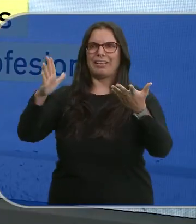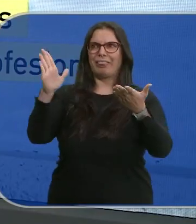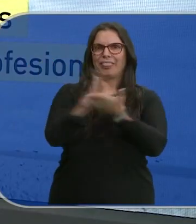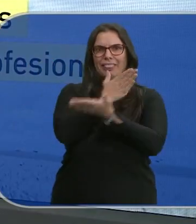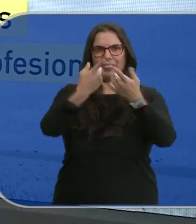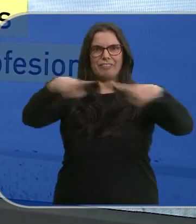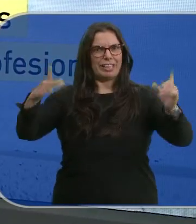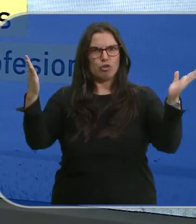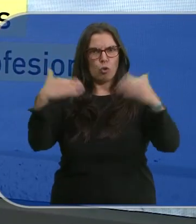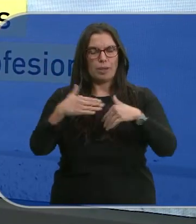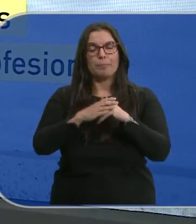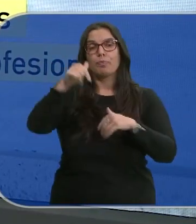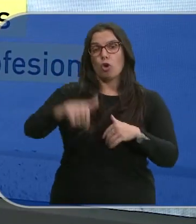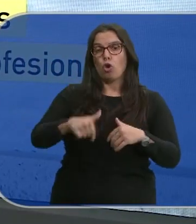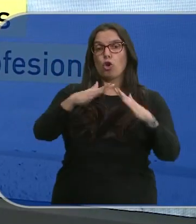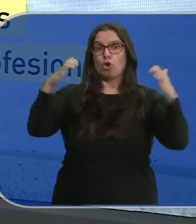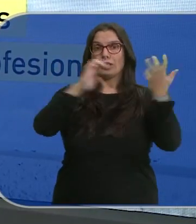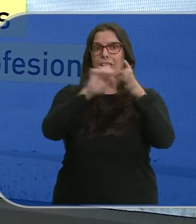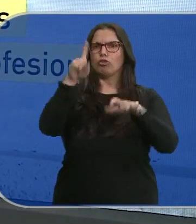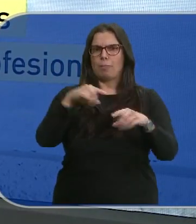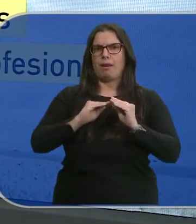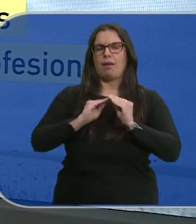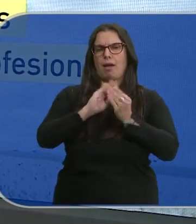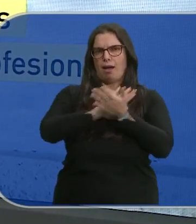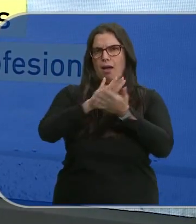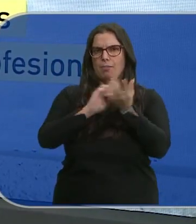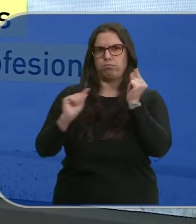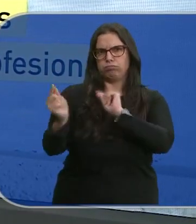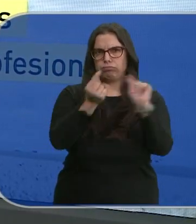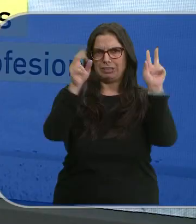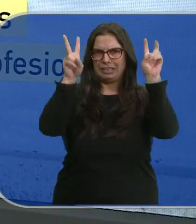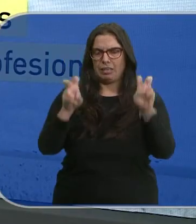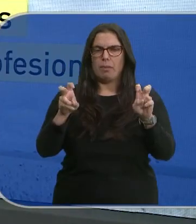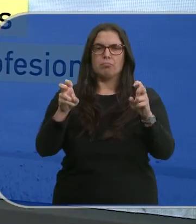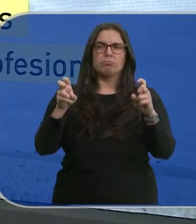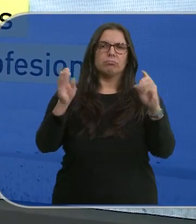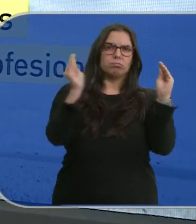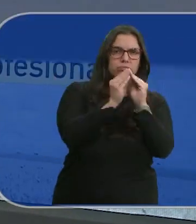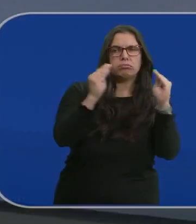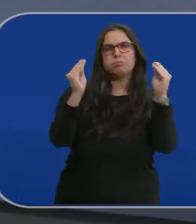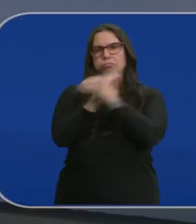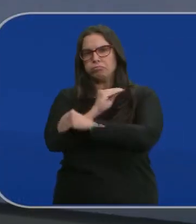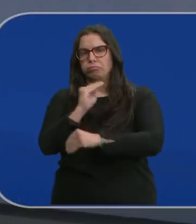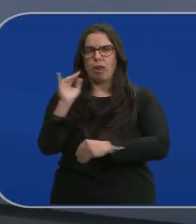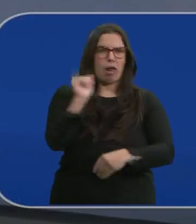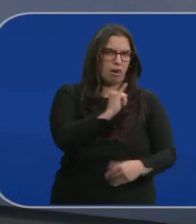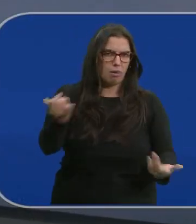Hoy en el Pleno de las Cortes de Castilla y León se ha hablado de la PAC y ha habido encuentros y desencuentros. ¿Qué ha pasado finalmente? Elena.